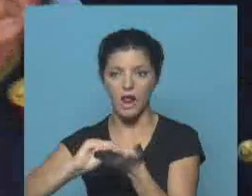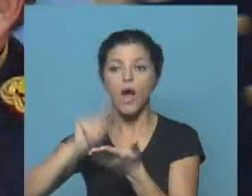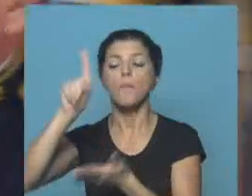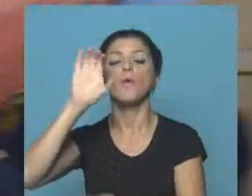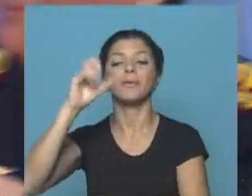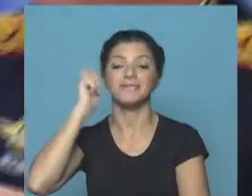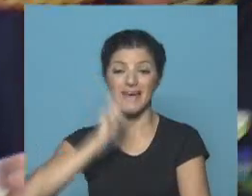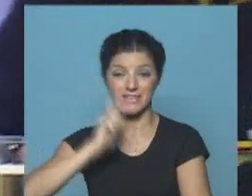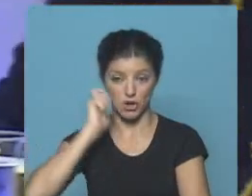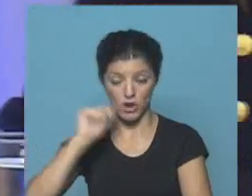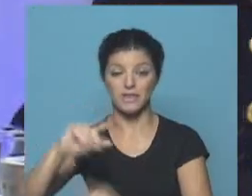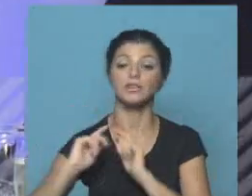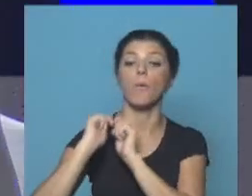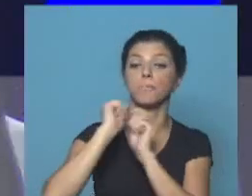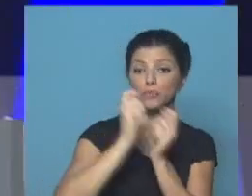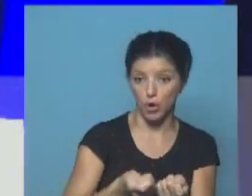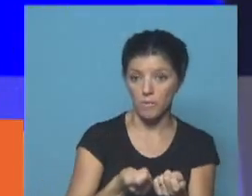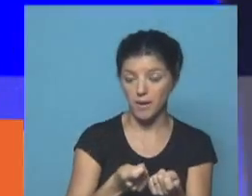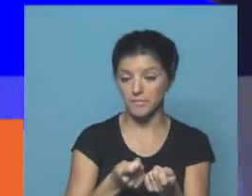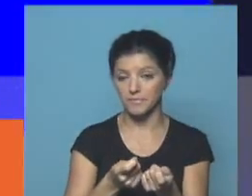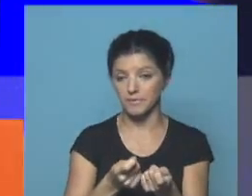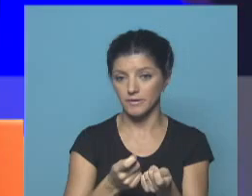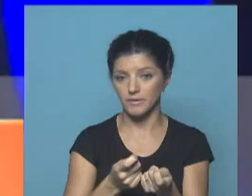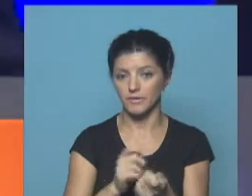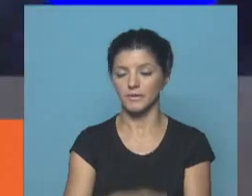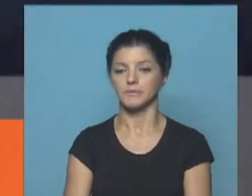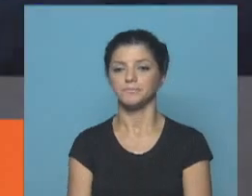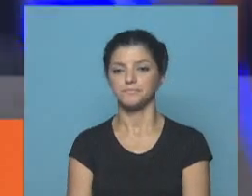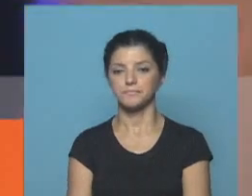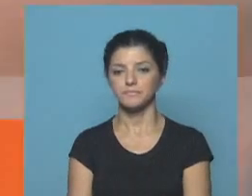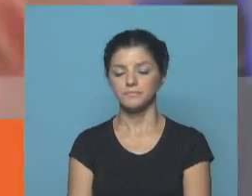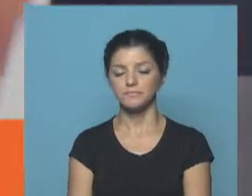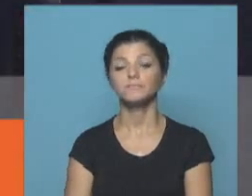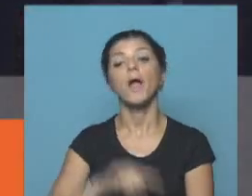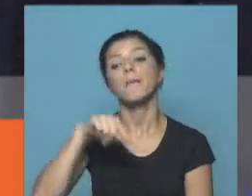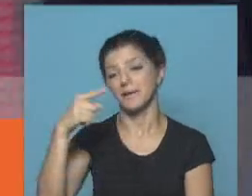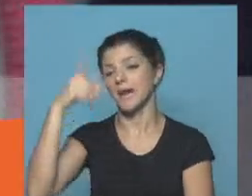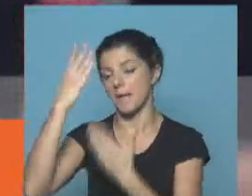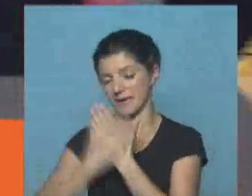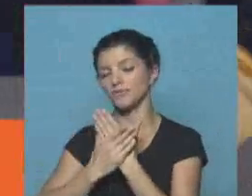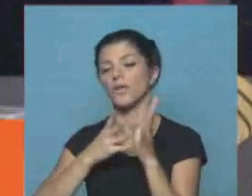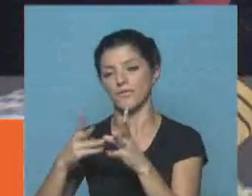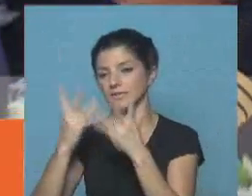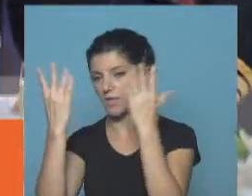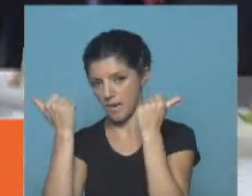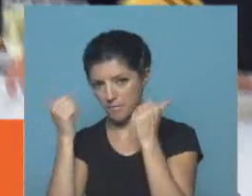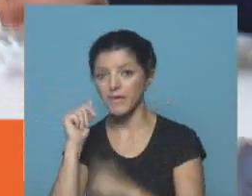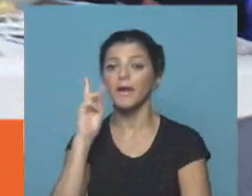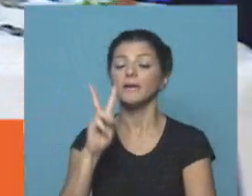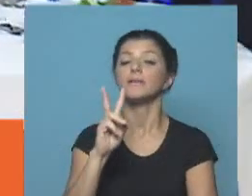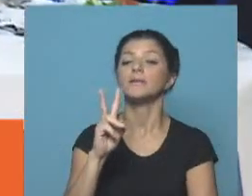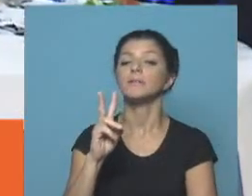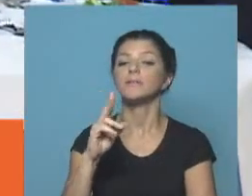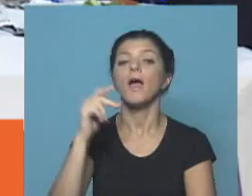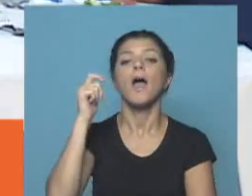y ocupará su lugar justamente en la jornada de mañana. Mañana se despide el actual ministro de Defensa y a quien tenemos en imagen,